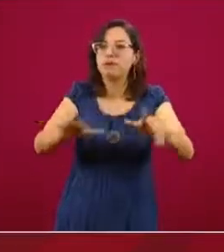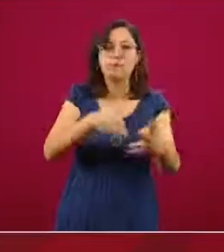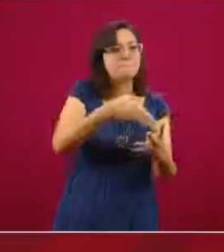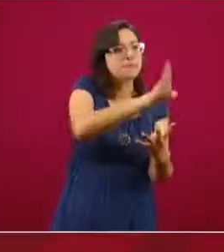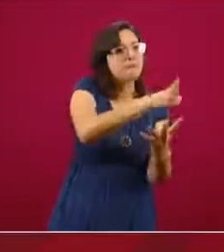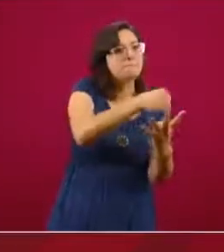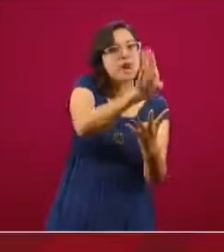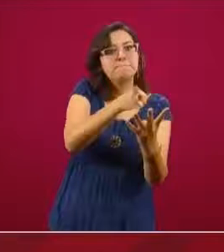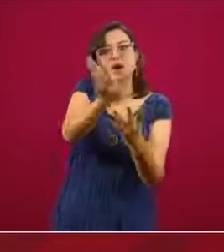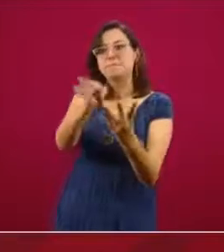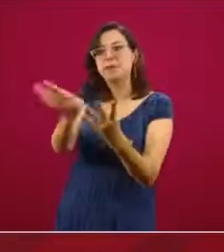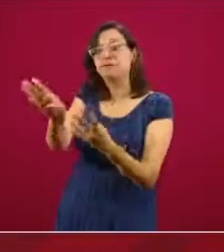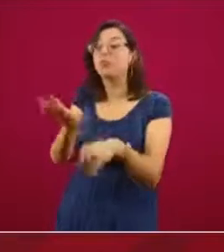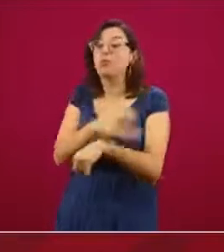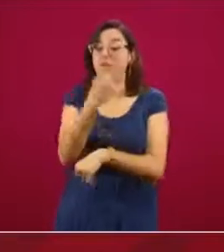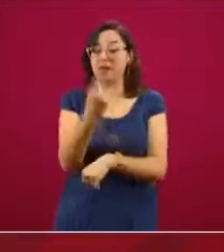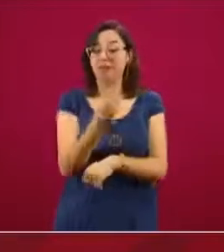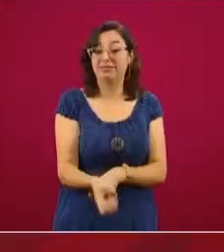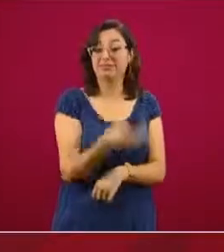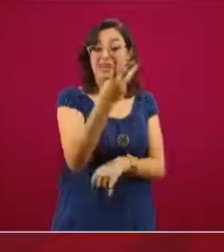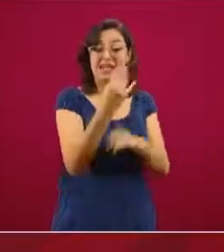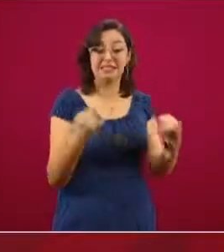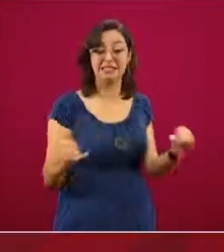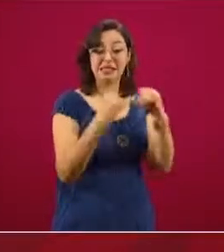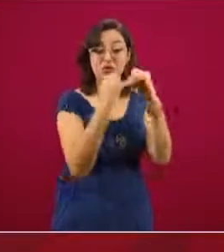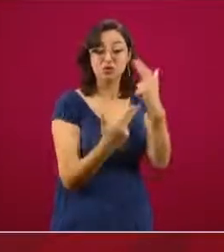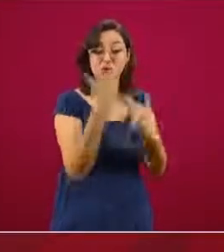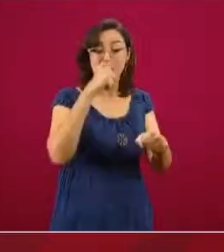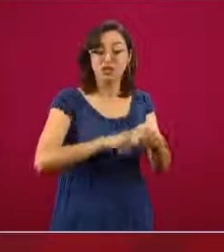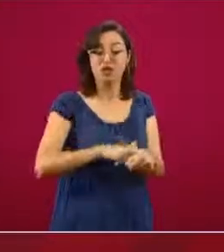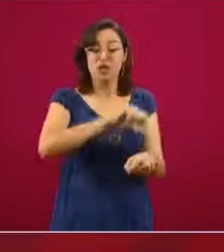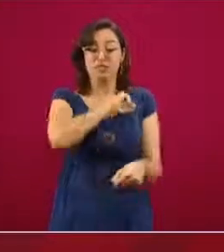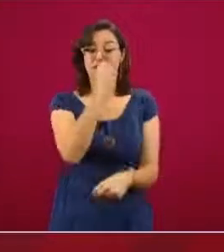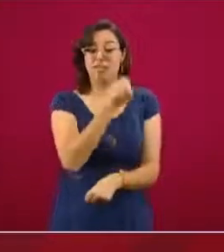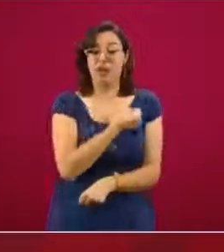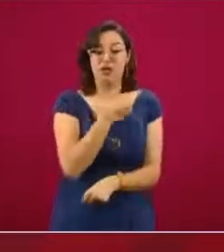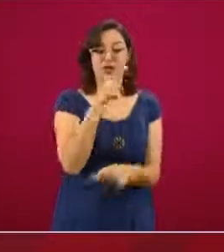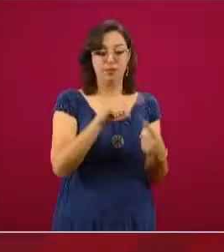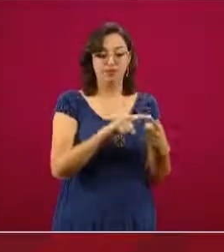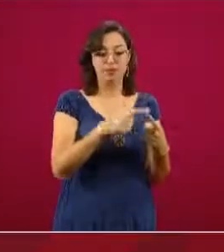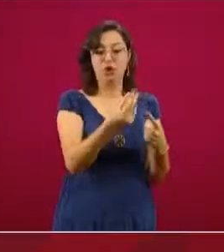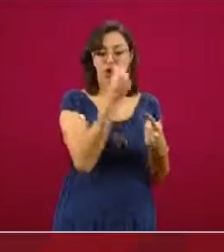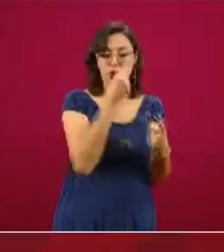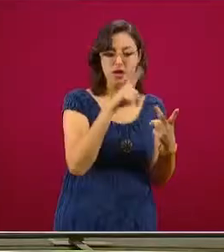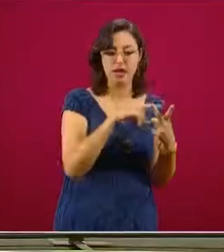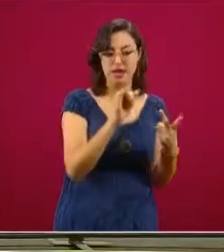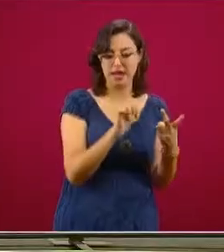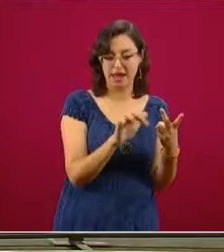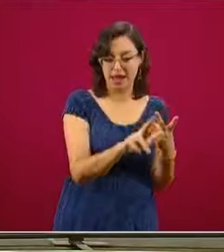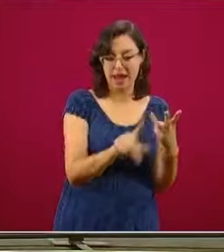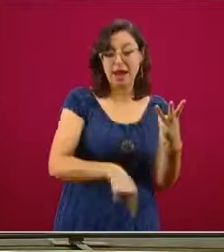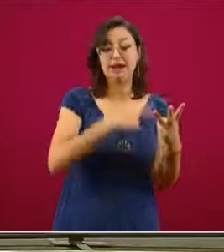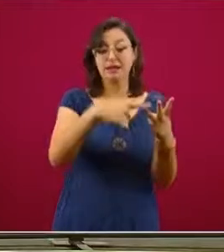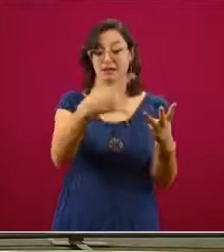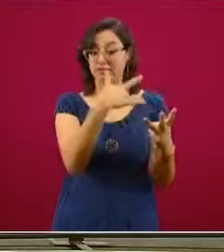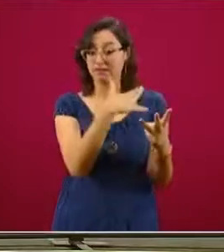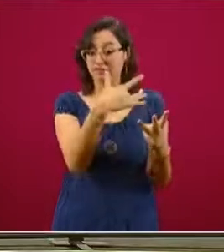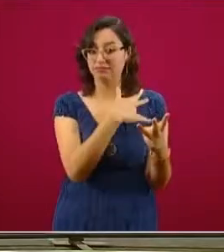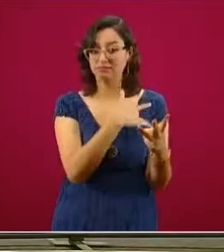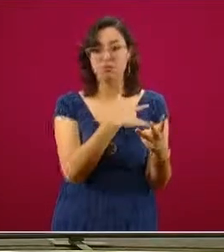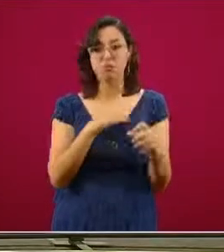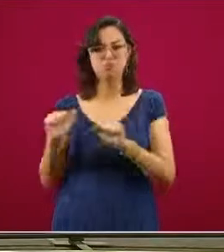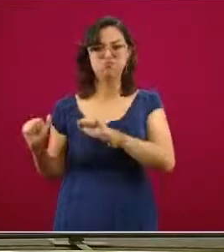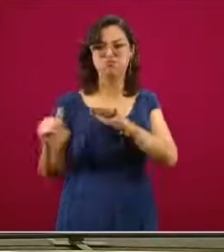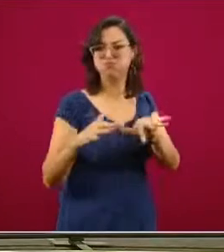los 3 institutos nacionales de salud que fueron designados hospitales COVID, nutrición, el INER y cardiología,